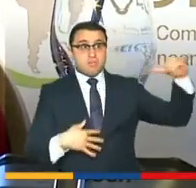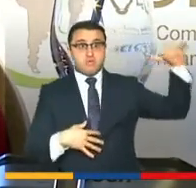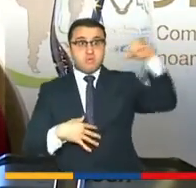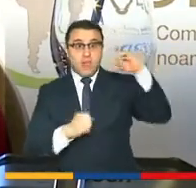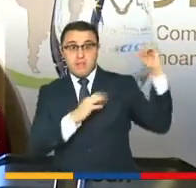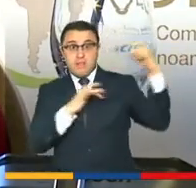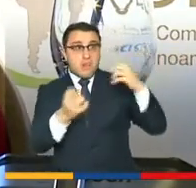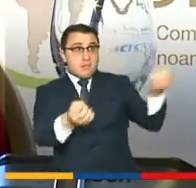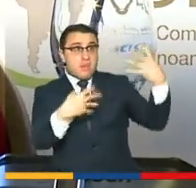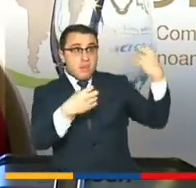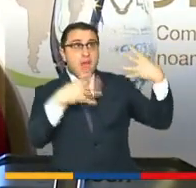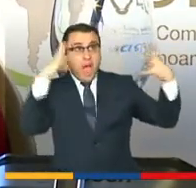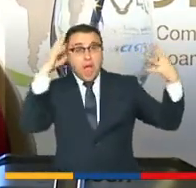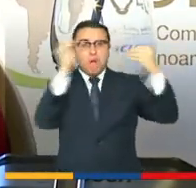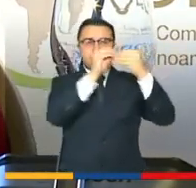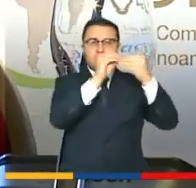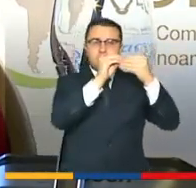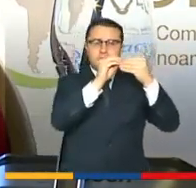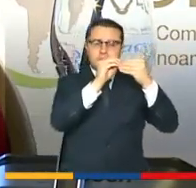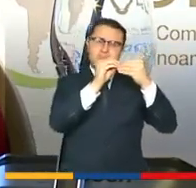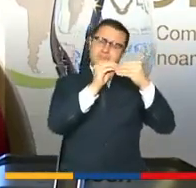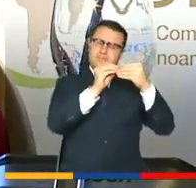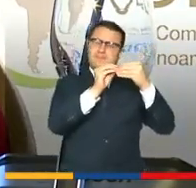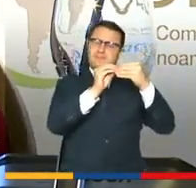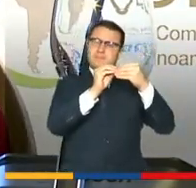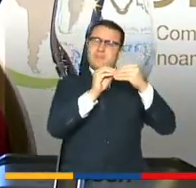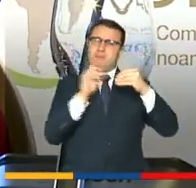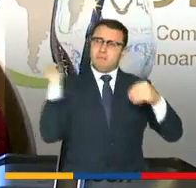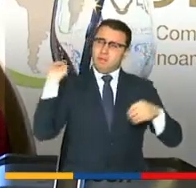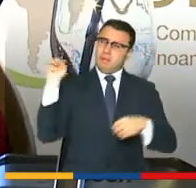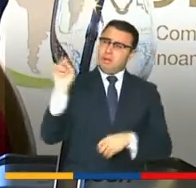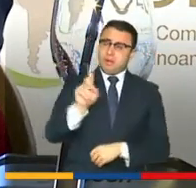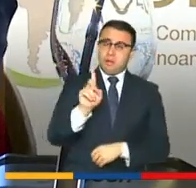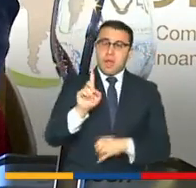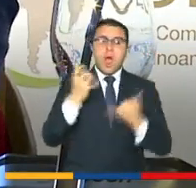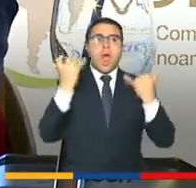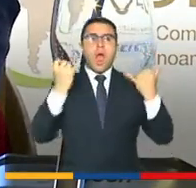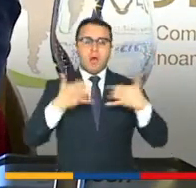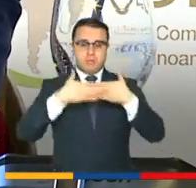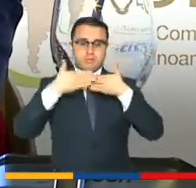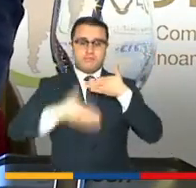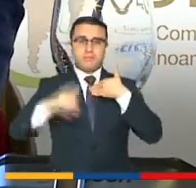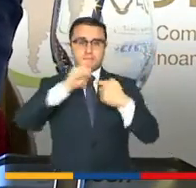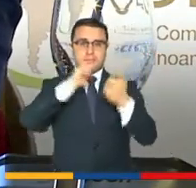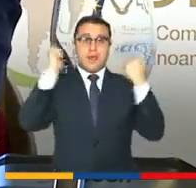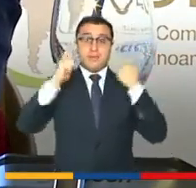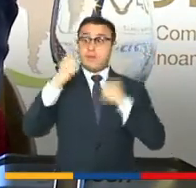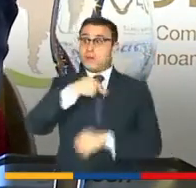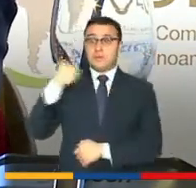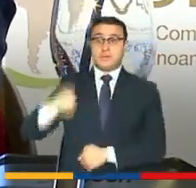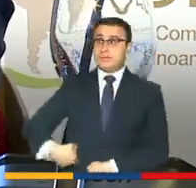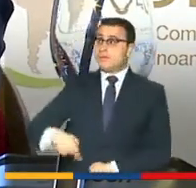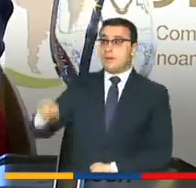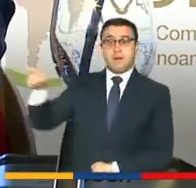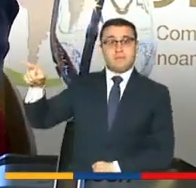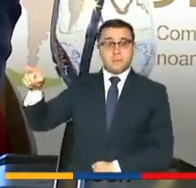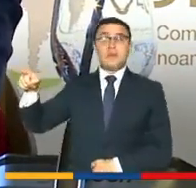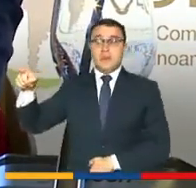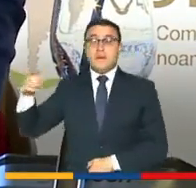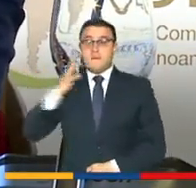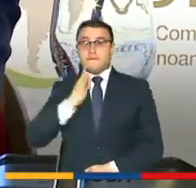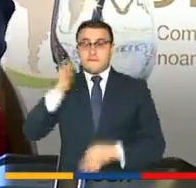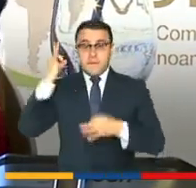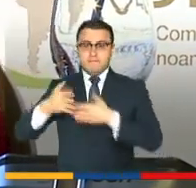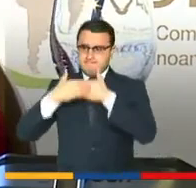China va a jugar un papel fundamental en la historia humana en los últimos, no solamente en los últimos años, sino va a jugarlo